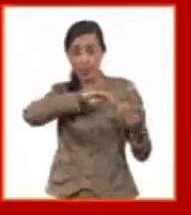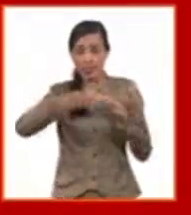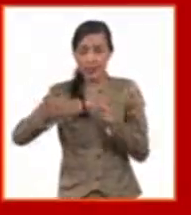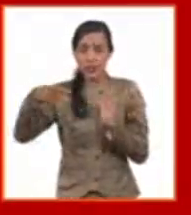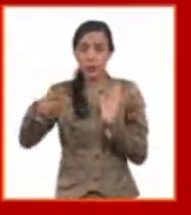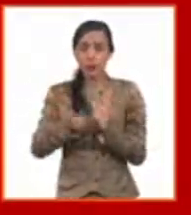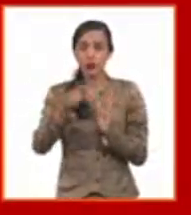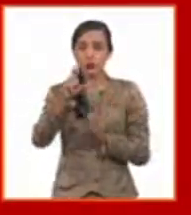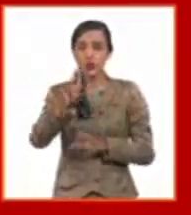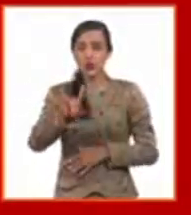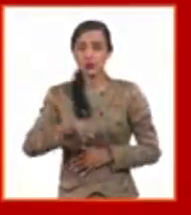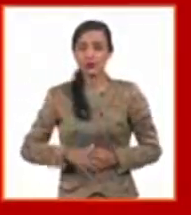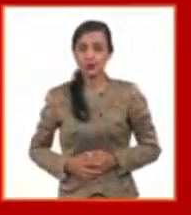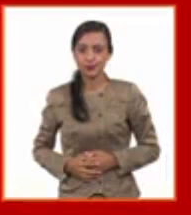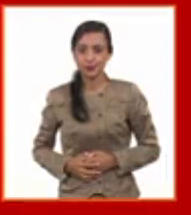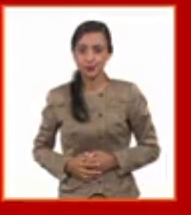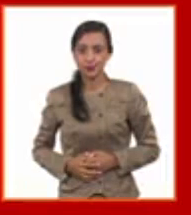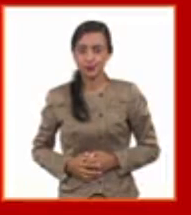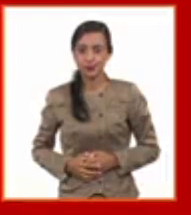www.cubadebate.cu